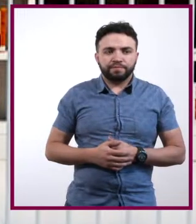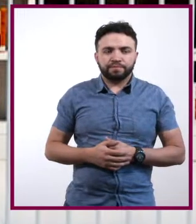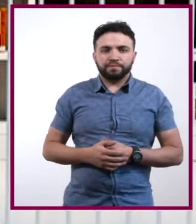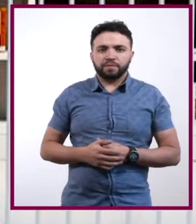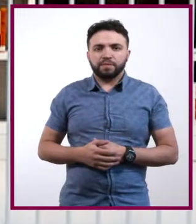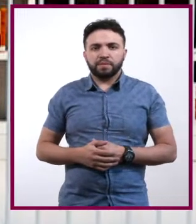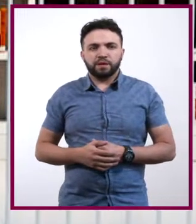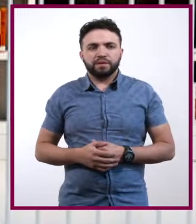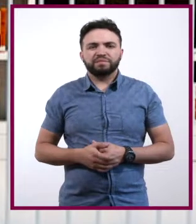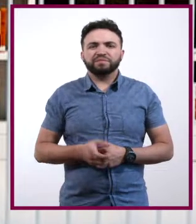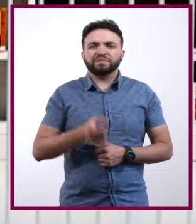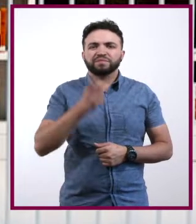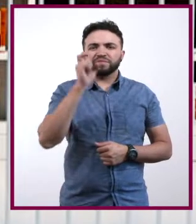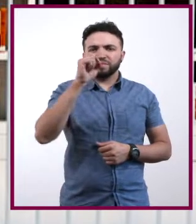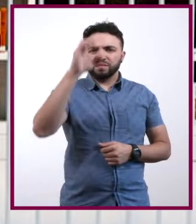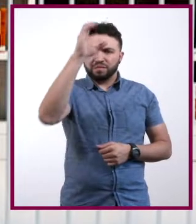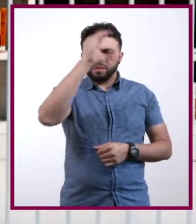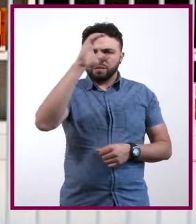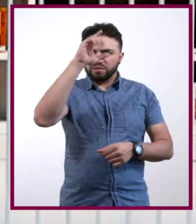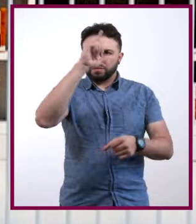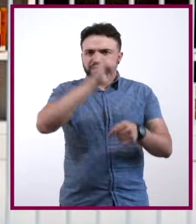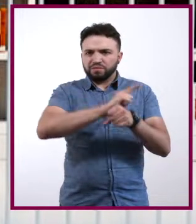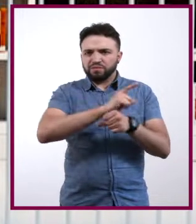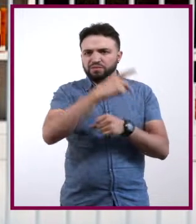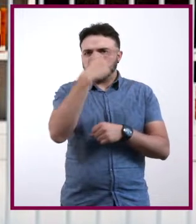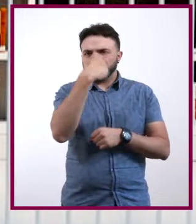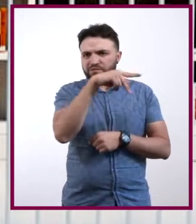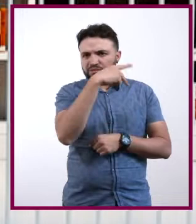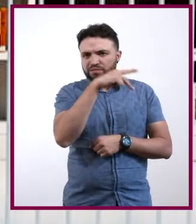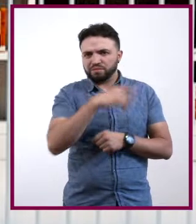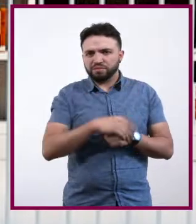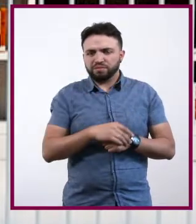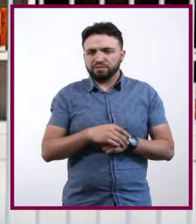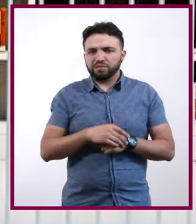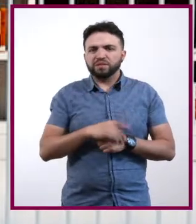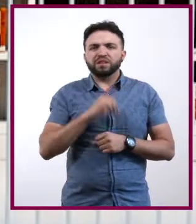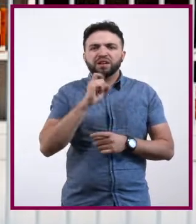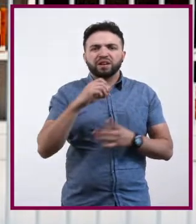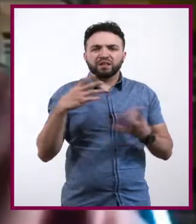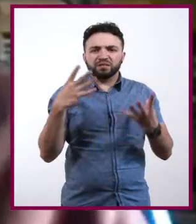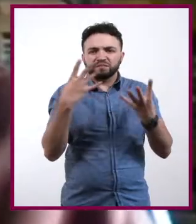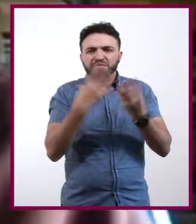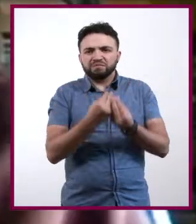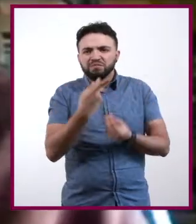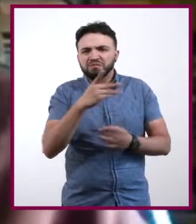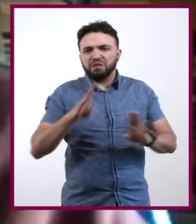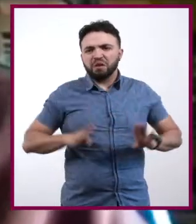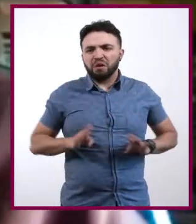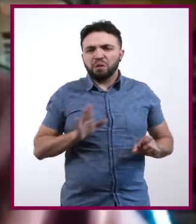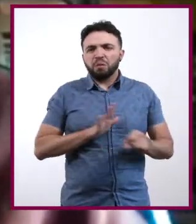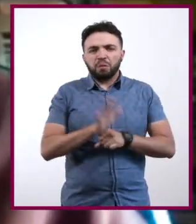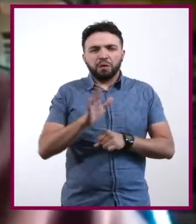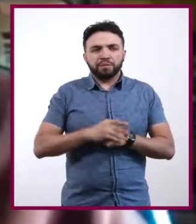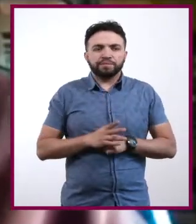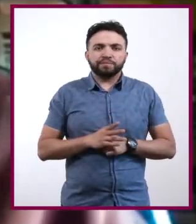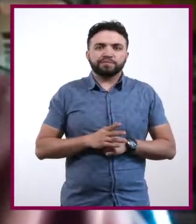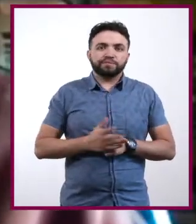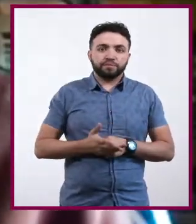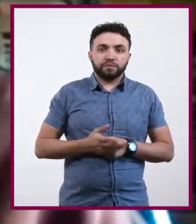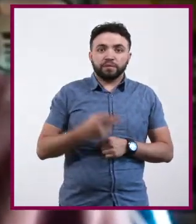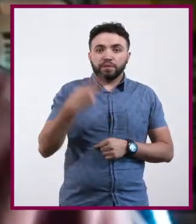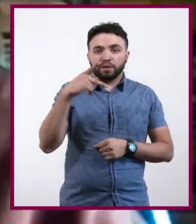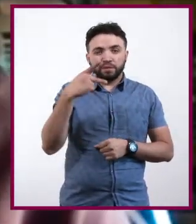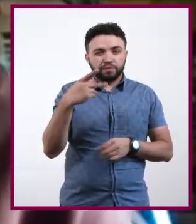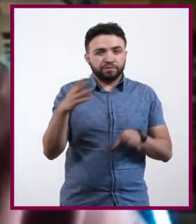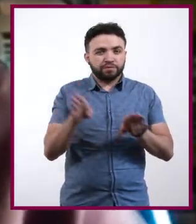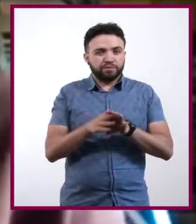¿Qué son las culturas de tumbas de tiro del occidente en México? ¿Y qué agrupa o caracteriza? Bueno, la tradición